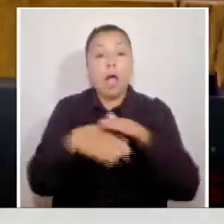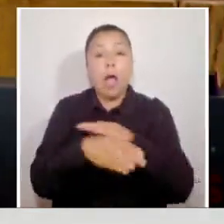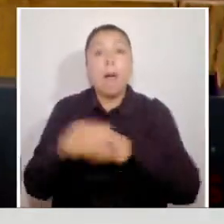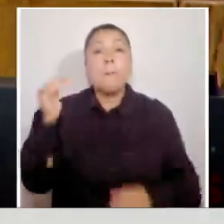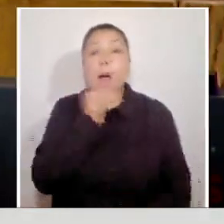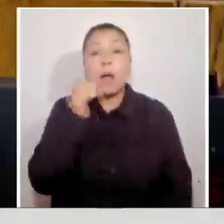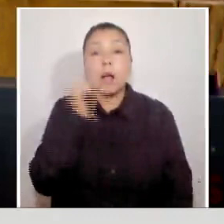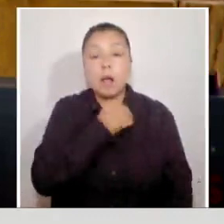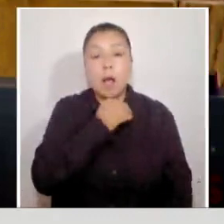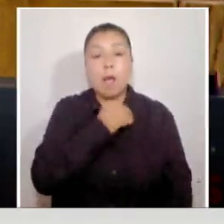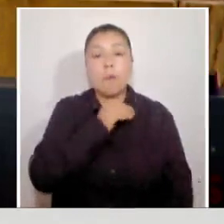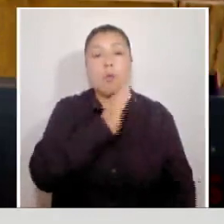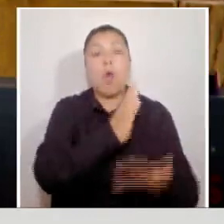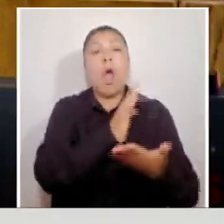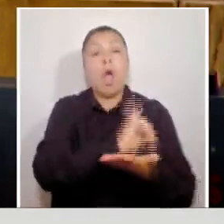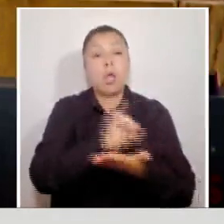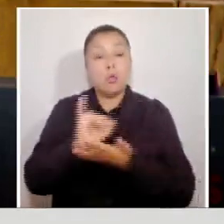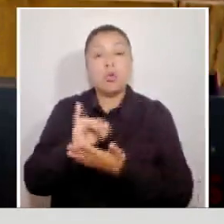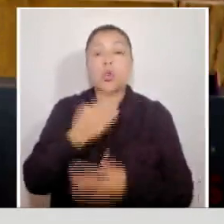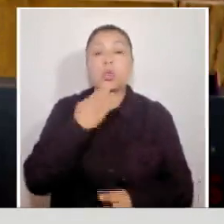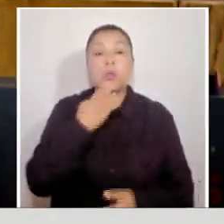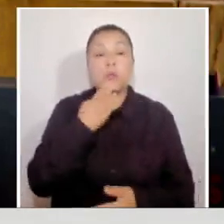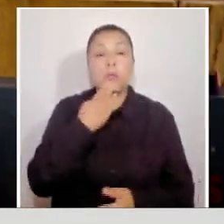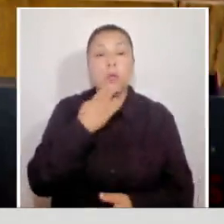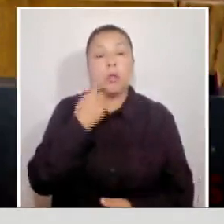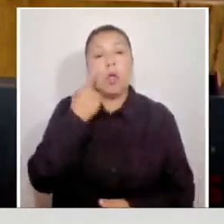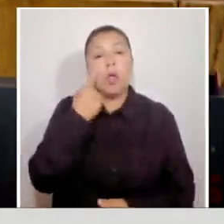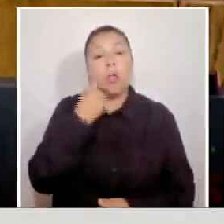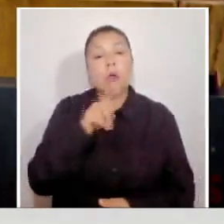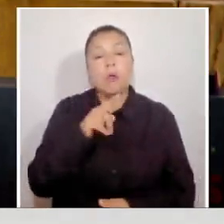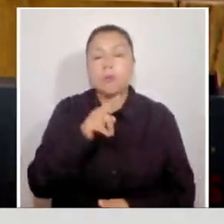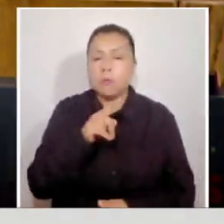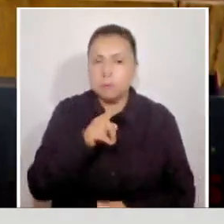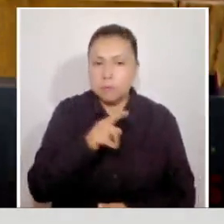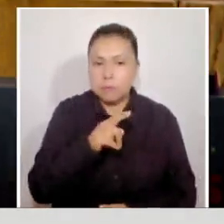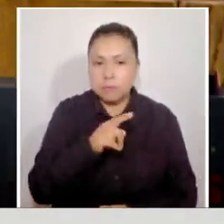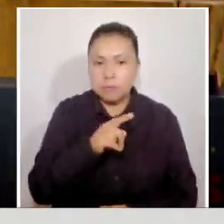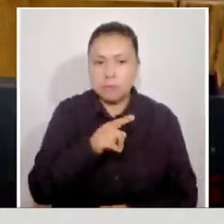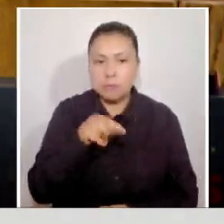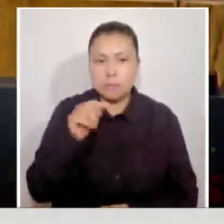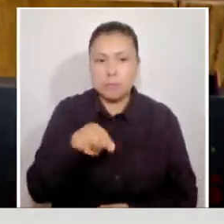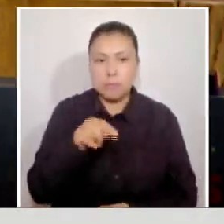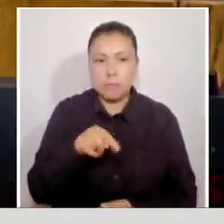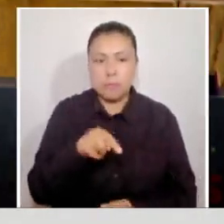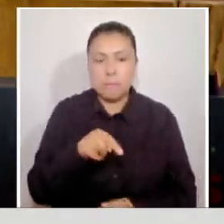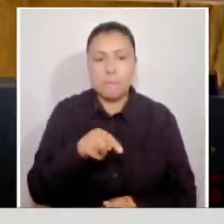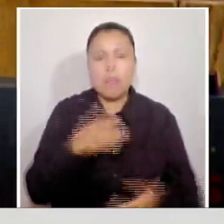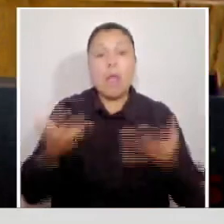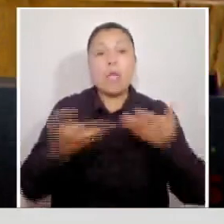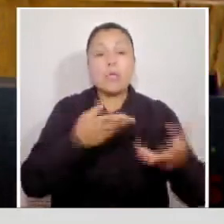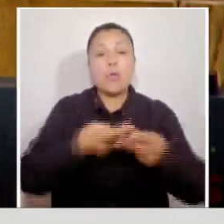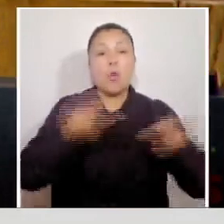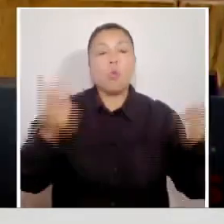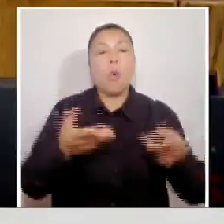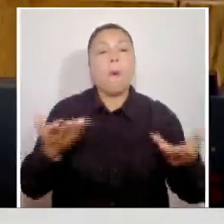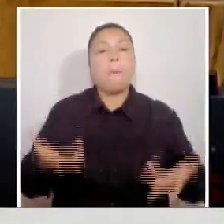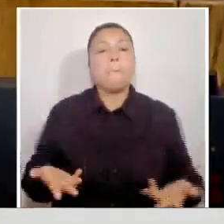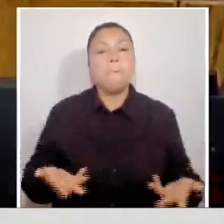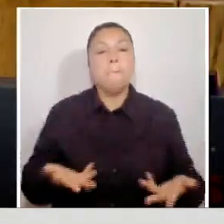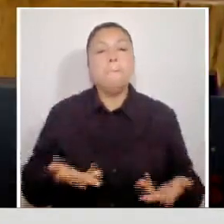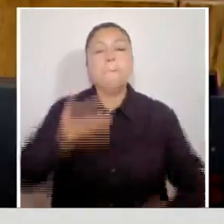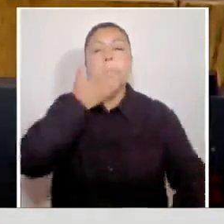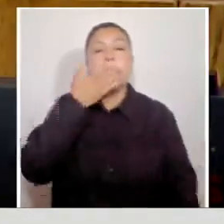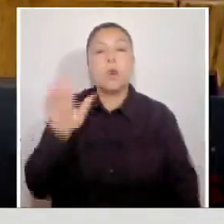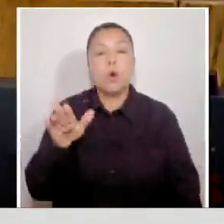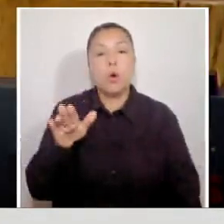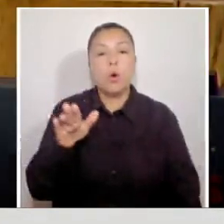establecidos como también se fija la utilización dijer de tecnologías en los servicios públicos para hacer mejor